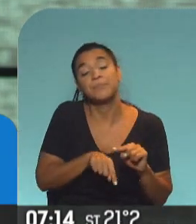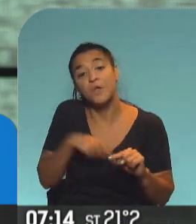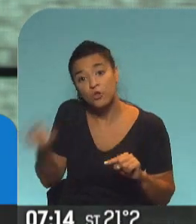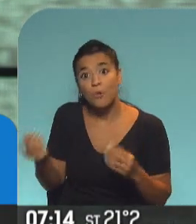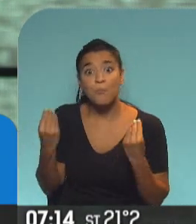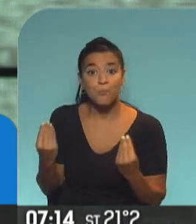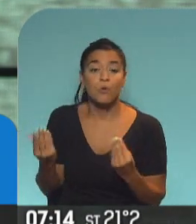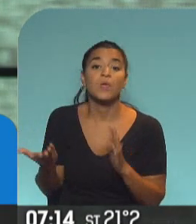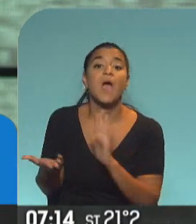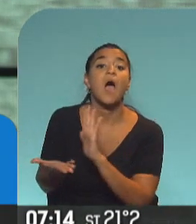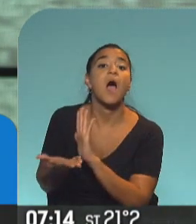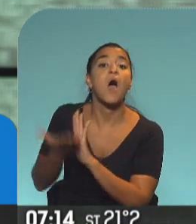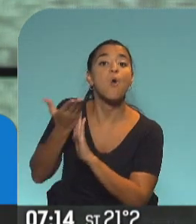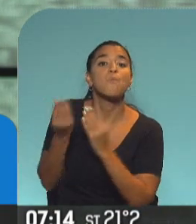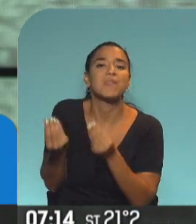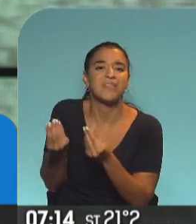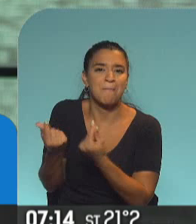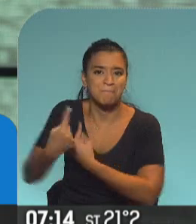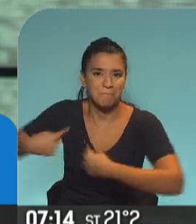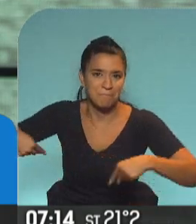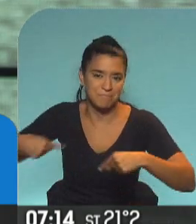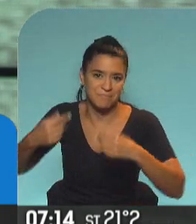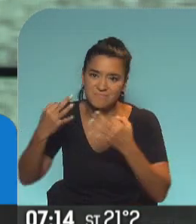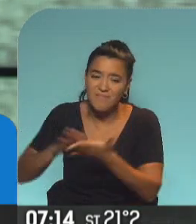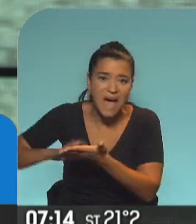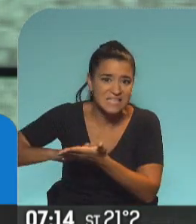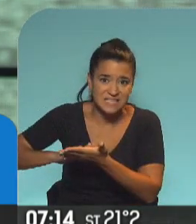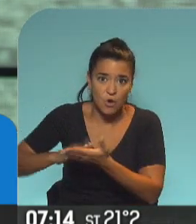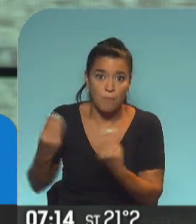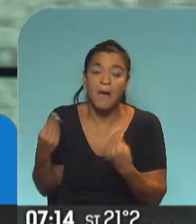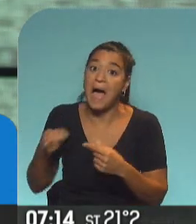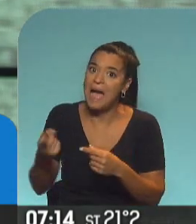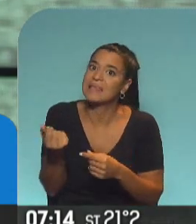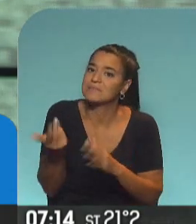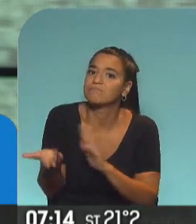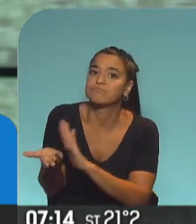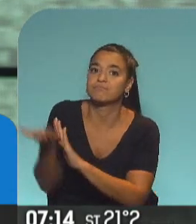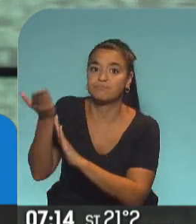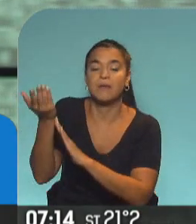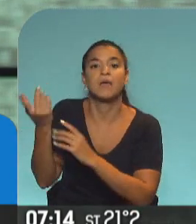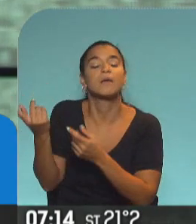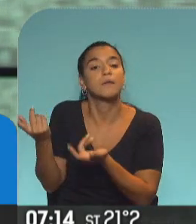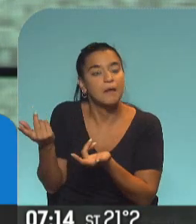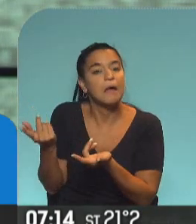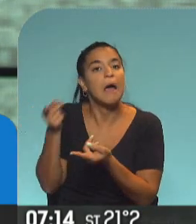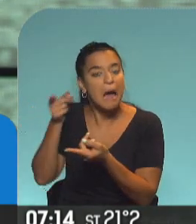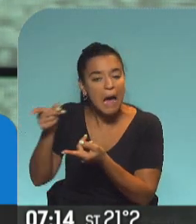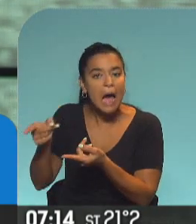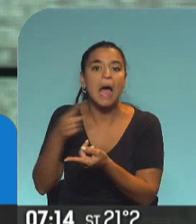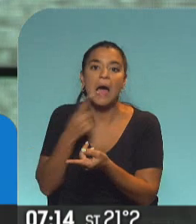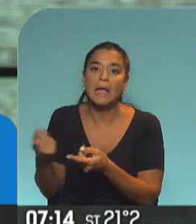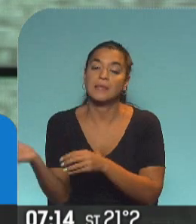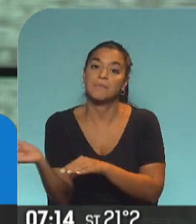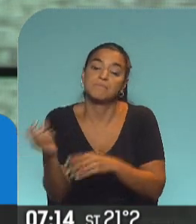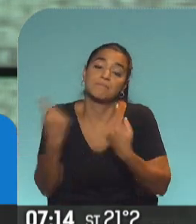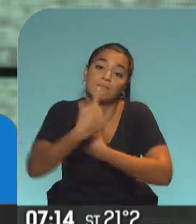sube mucho lo que tiene que ver con la materia prima y ahí se posicionan los commodities que se utilizan para alimentar al